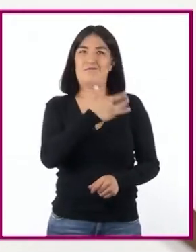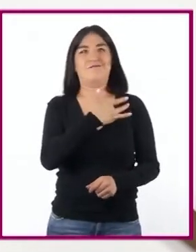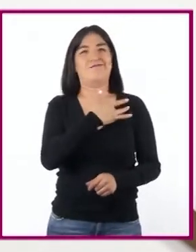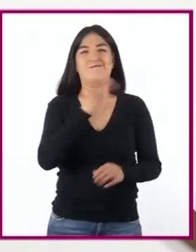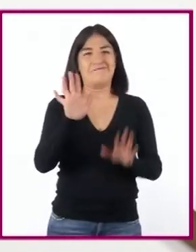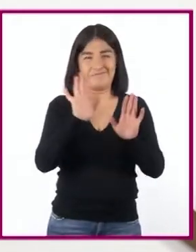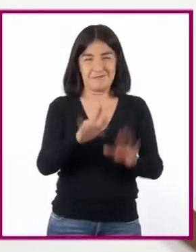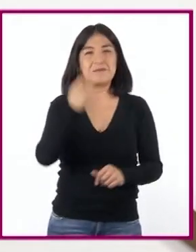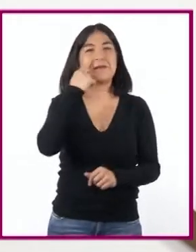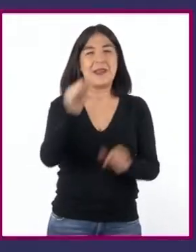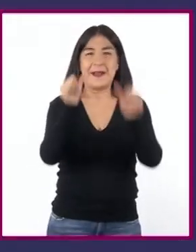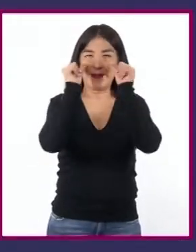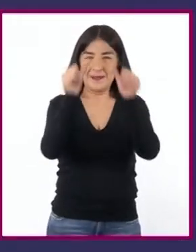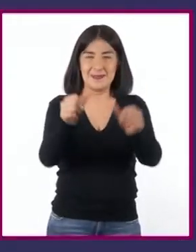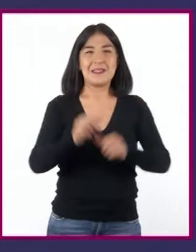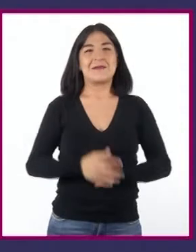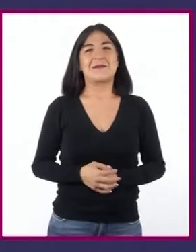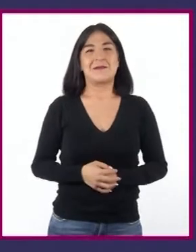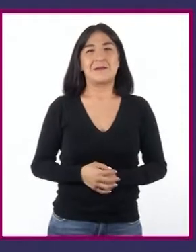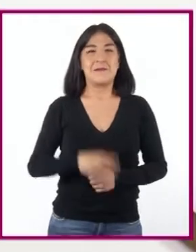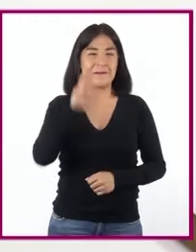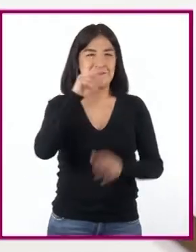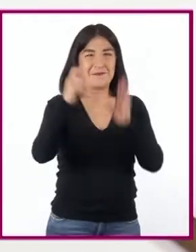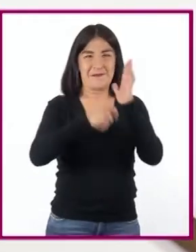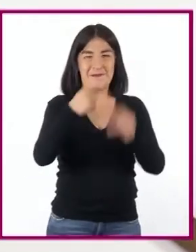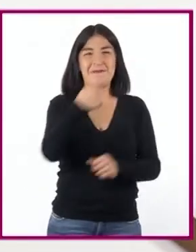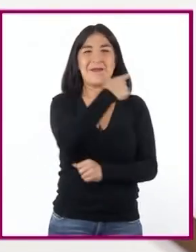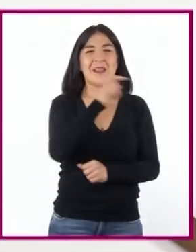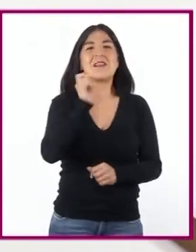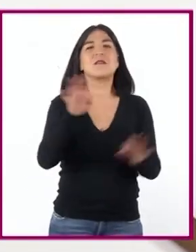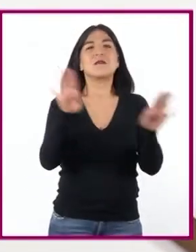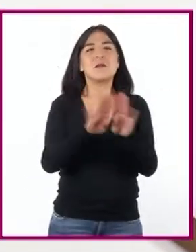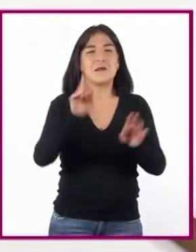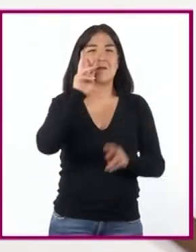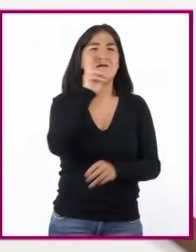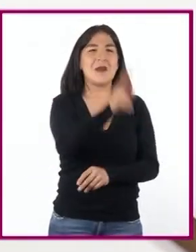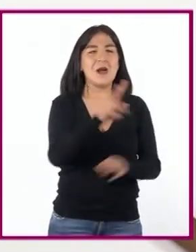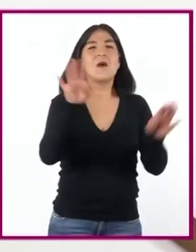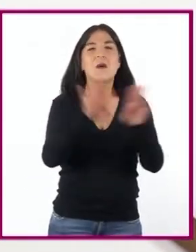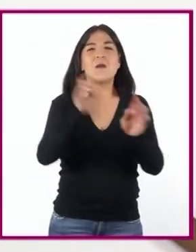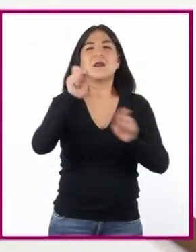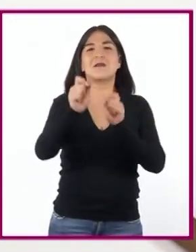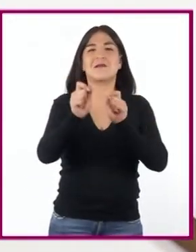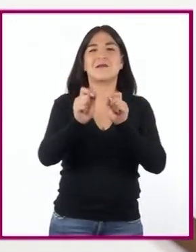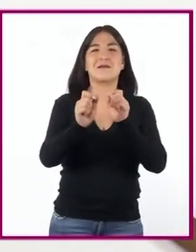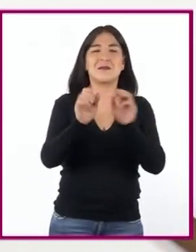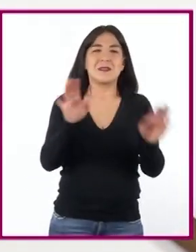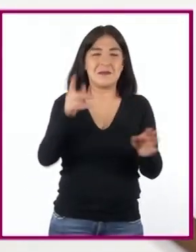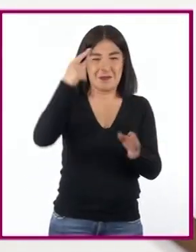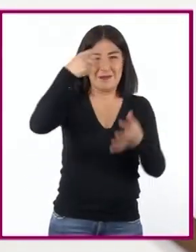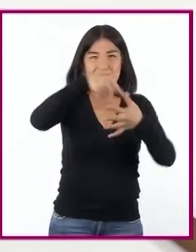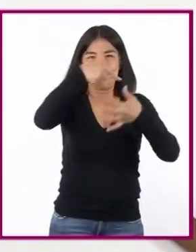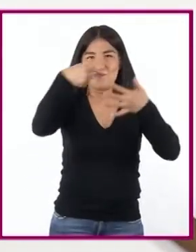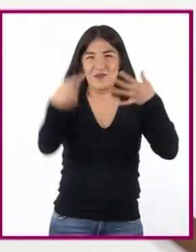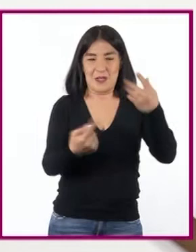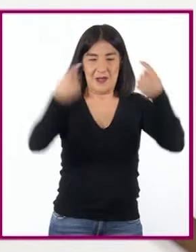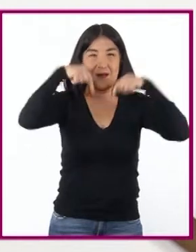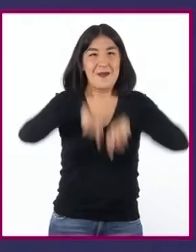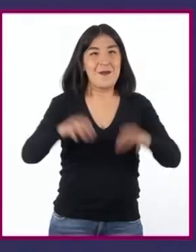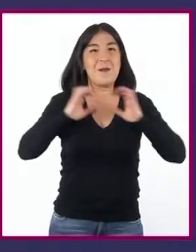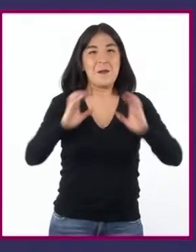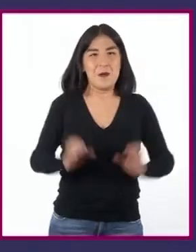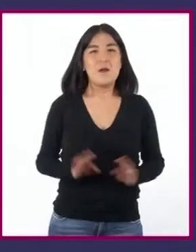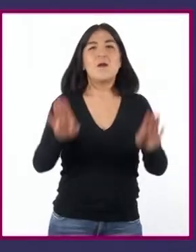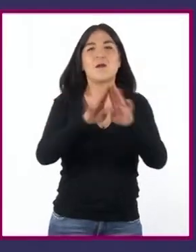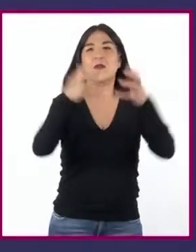Mira, pon atención. Veamos el siguiente video en donde podrán observar cómo se compone el sistema cardiovascular, así como su